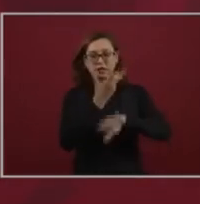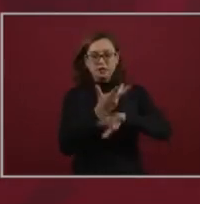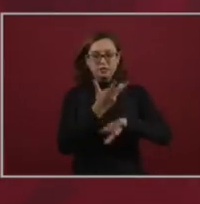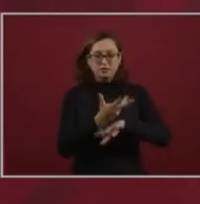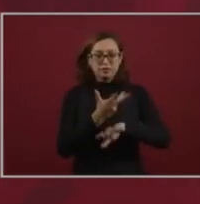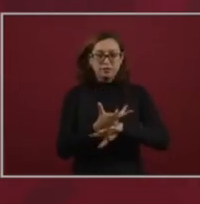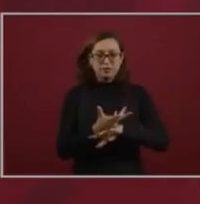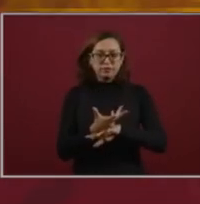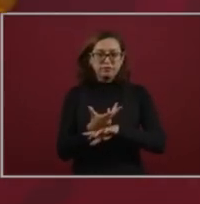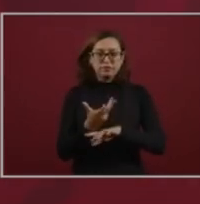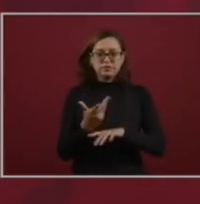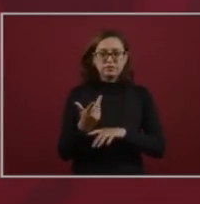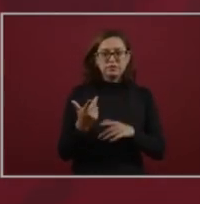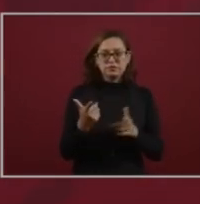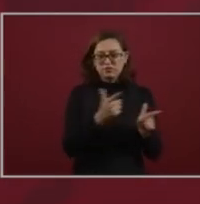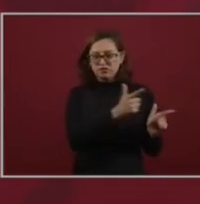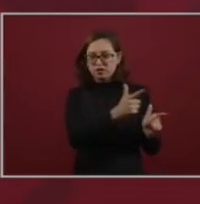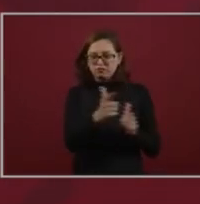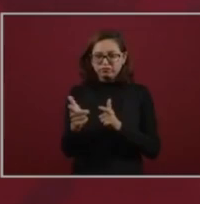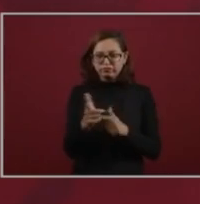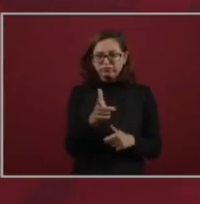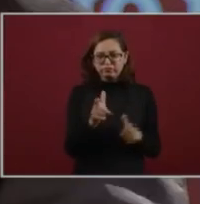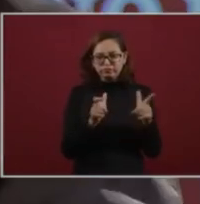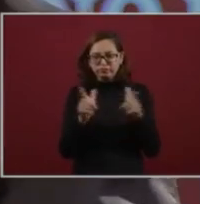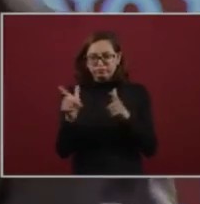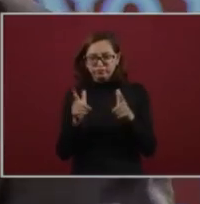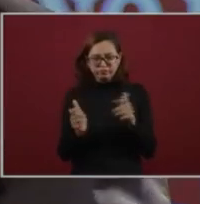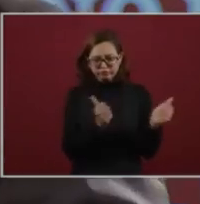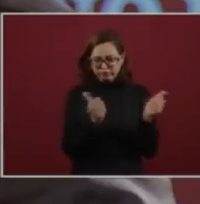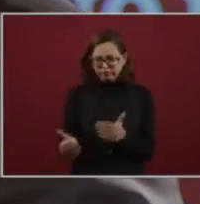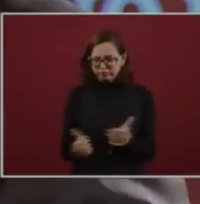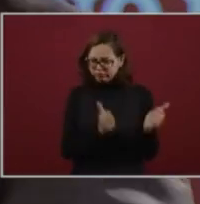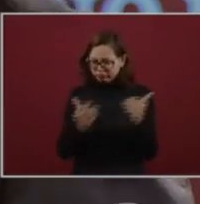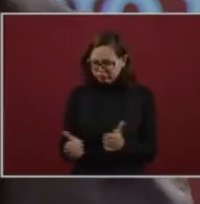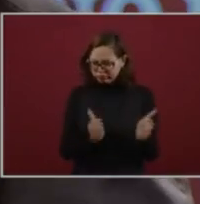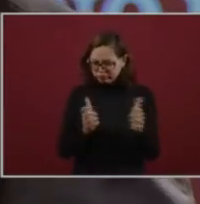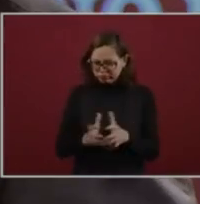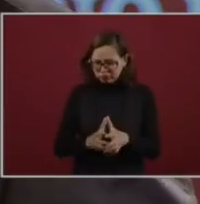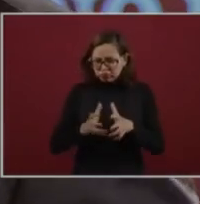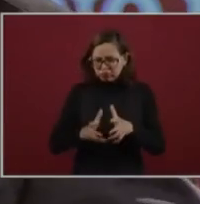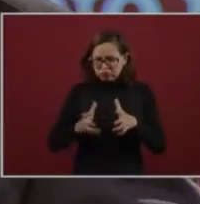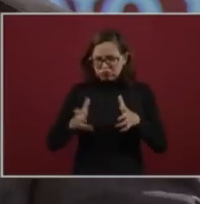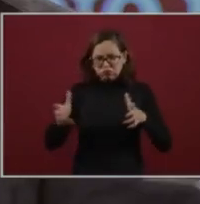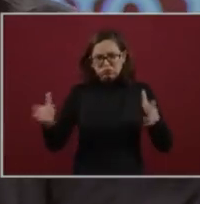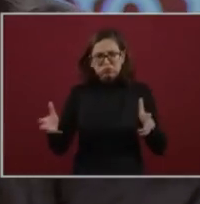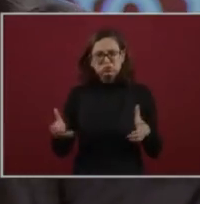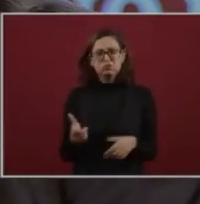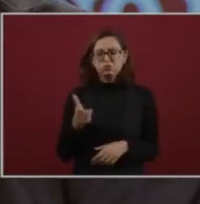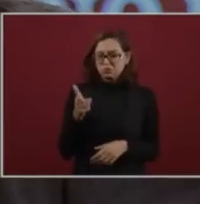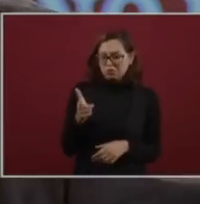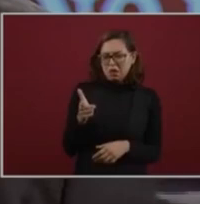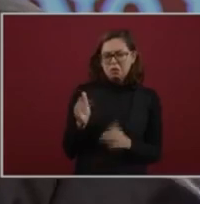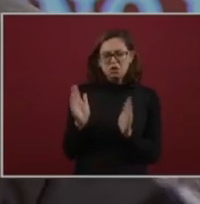señales que dirigen la estrategia a otro lado. Marcelo es el mejor interlocutor con los vecinos del norte, y es el único que trae la